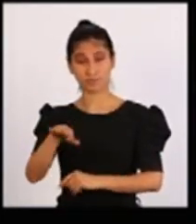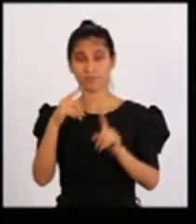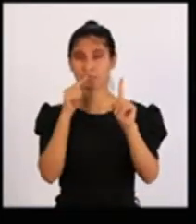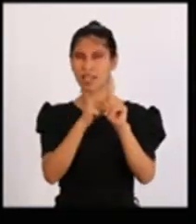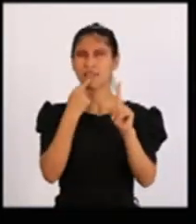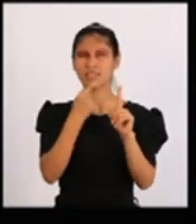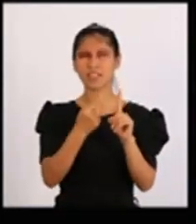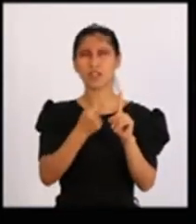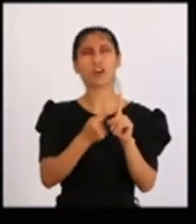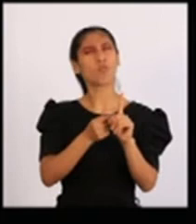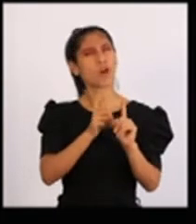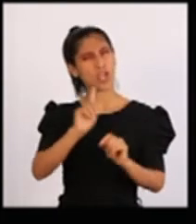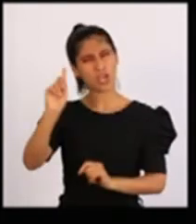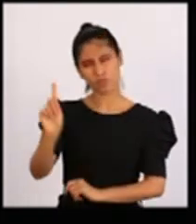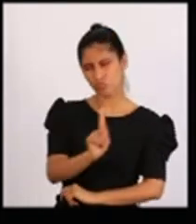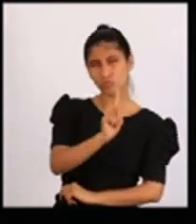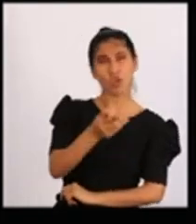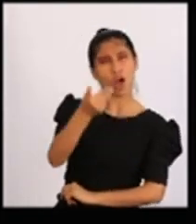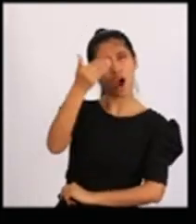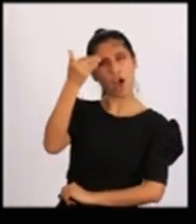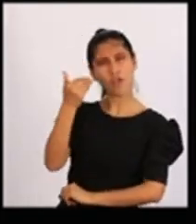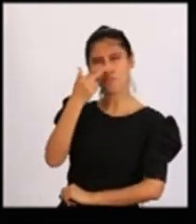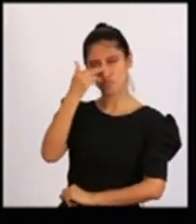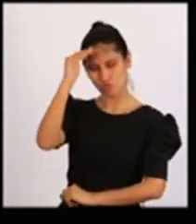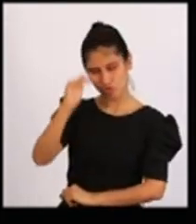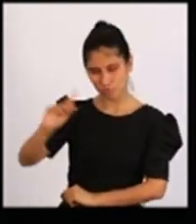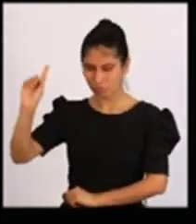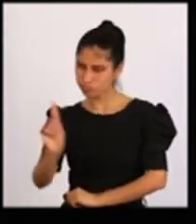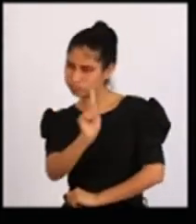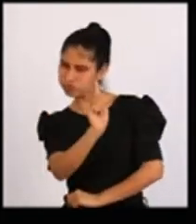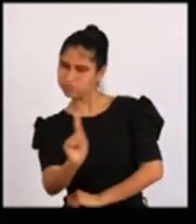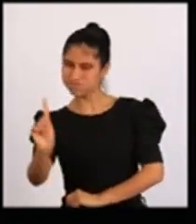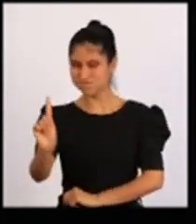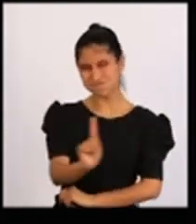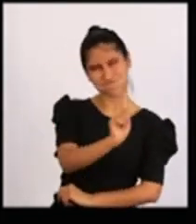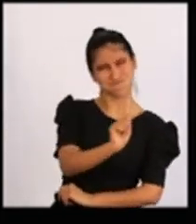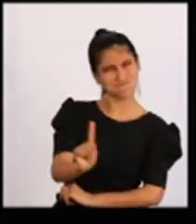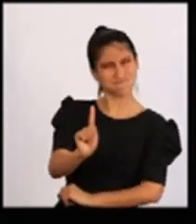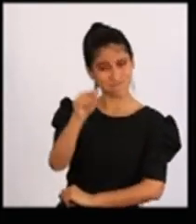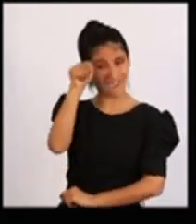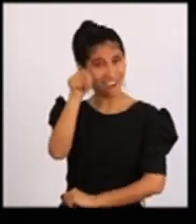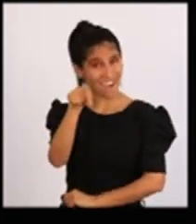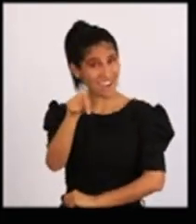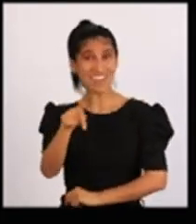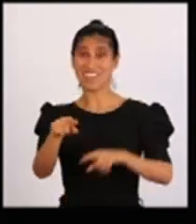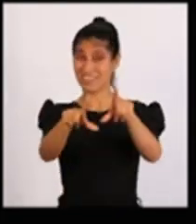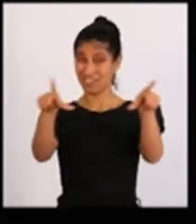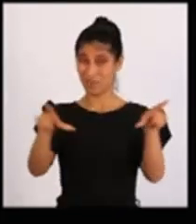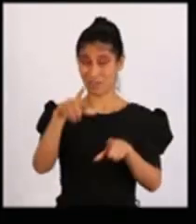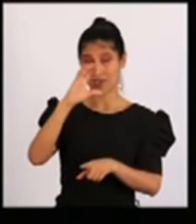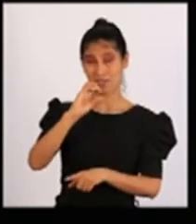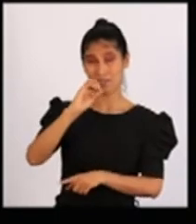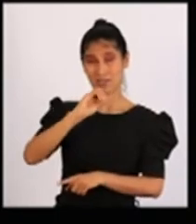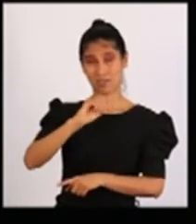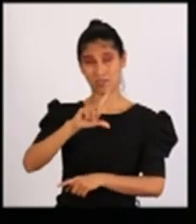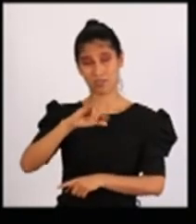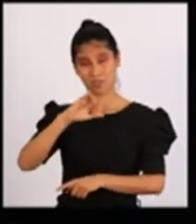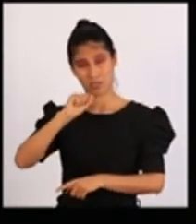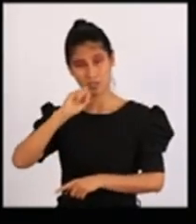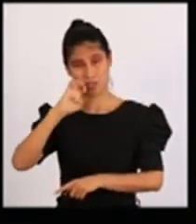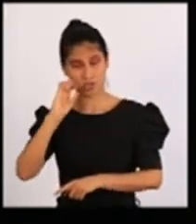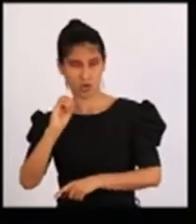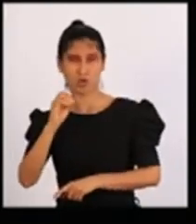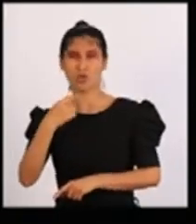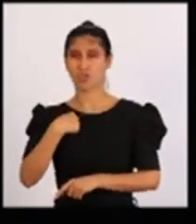Iba Coliseo con violín chiquito. Después iba también Pampa de Amancais. Yo iba con